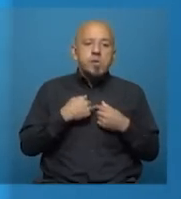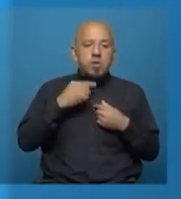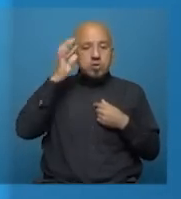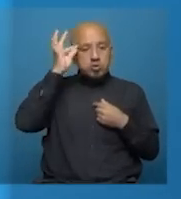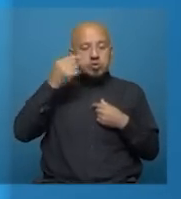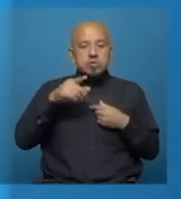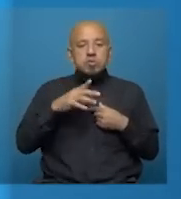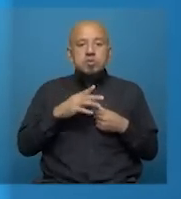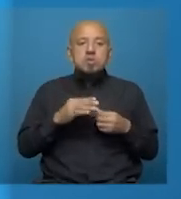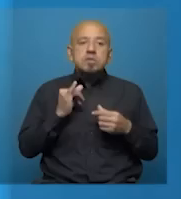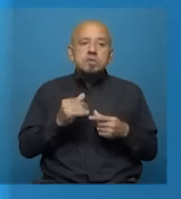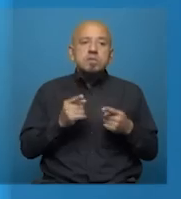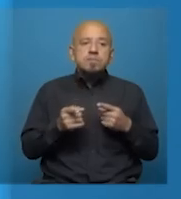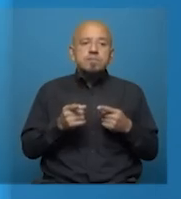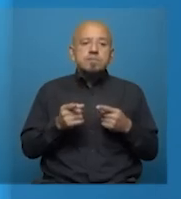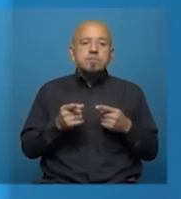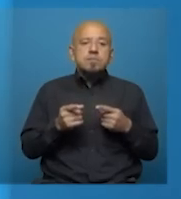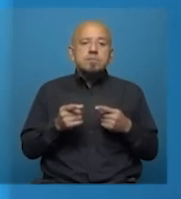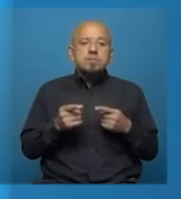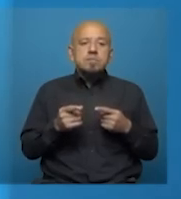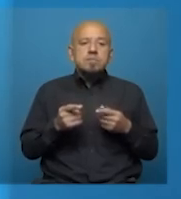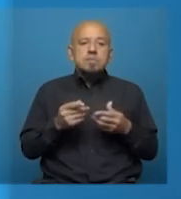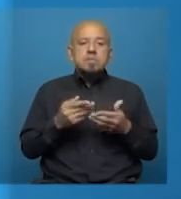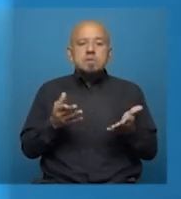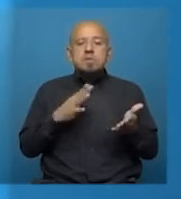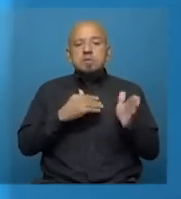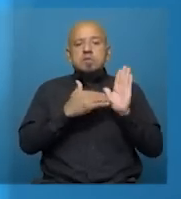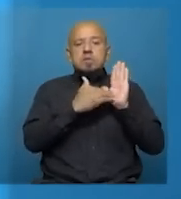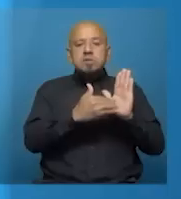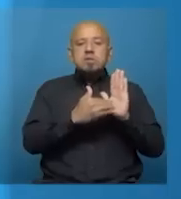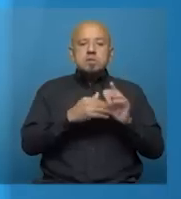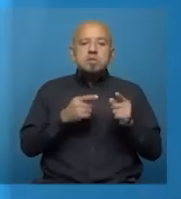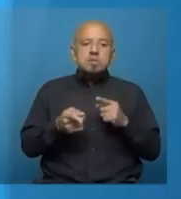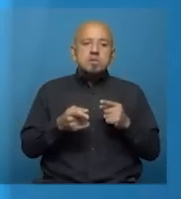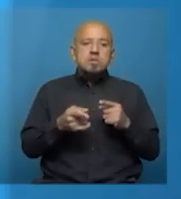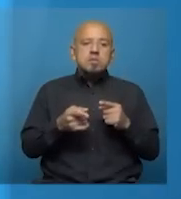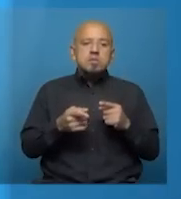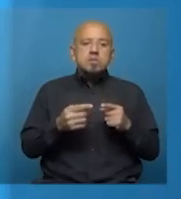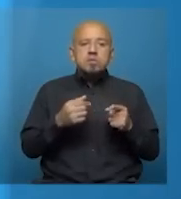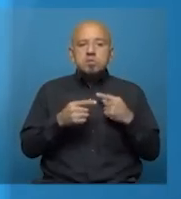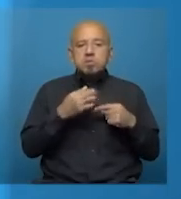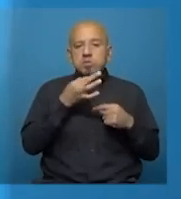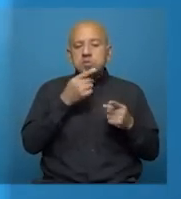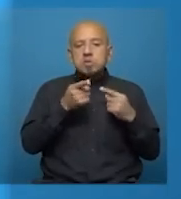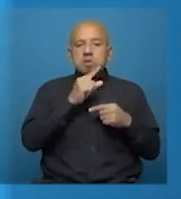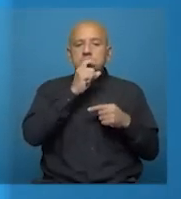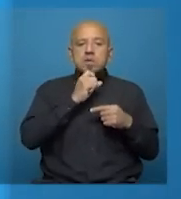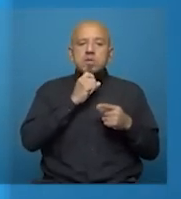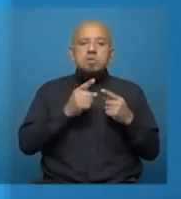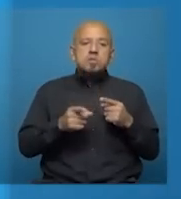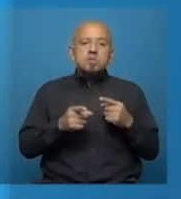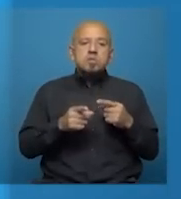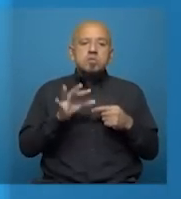sí, que es necesaria una candidatura que represente a este espacio. Yo te decía que era marzo,